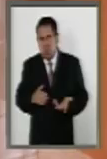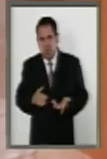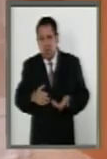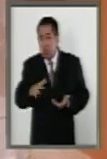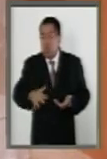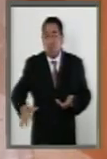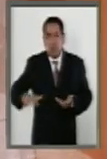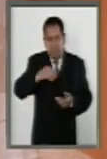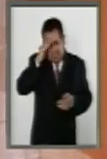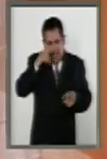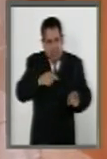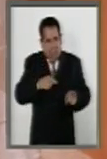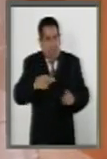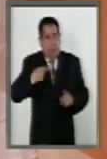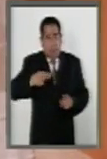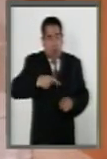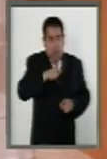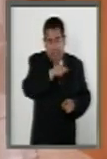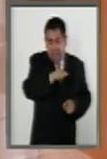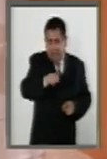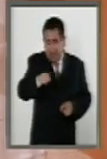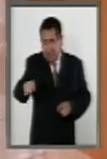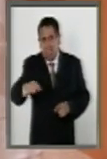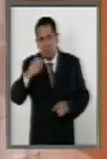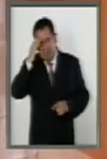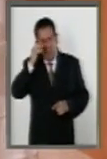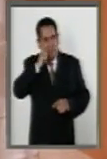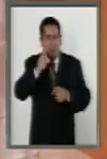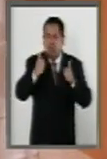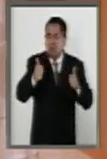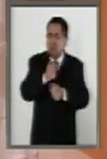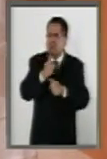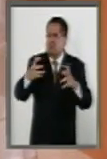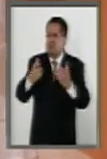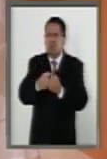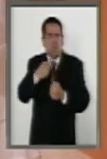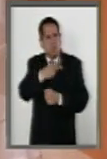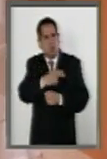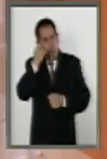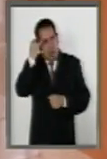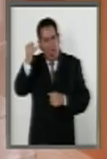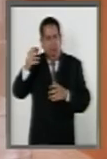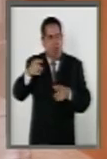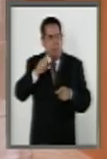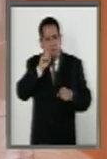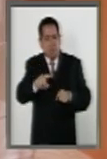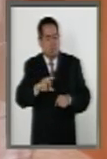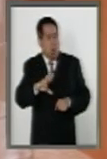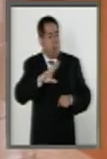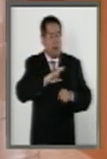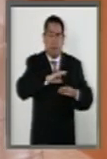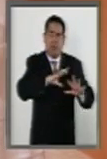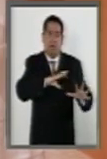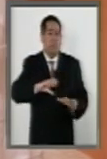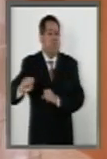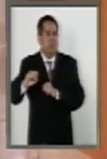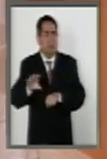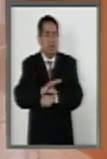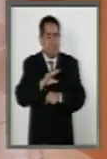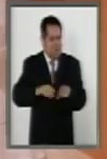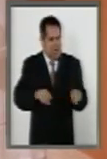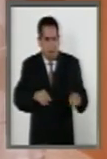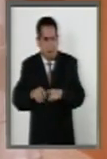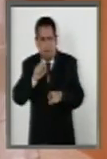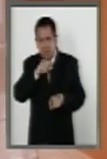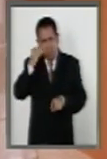general, se trata de personajes que comulgan con el nuevo paradigma privatizador del sector energético, ya